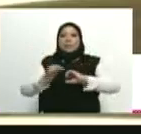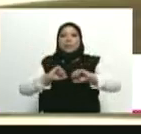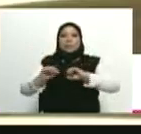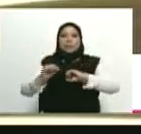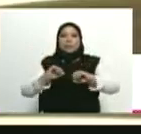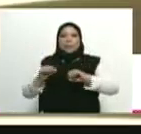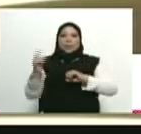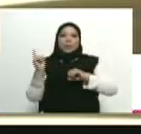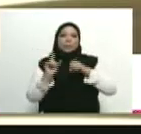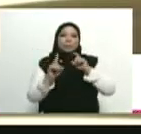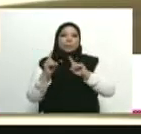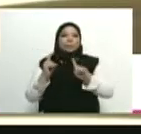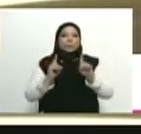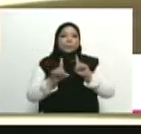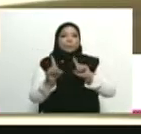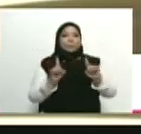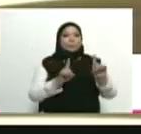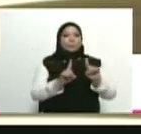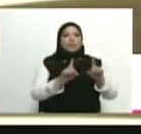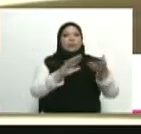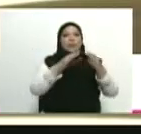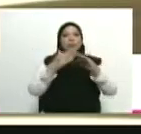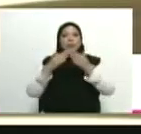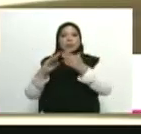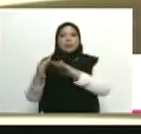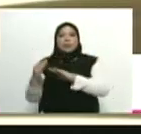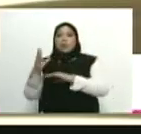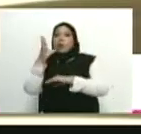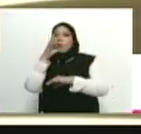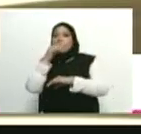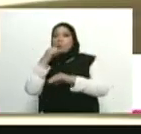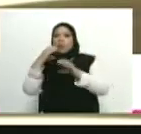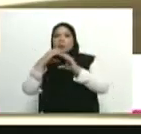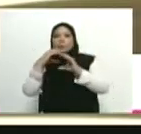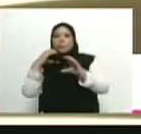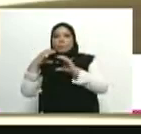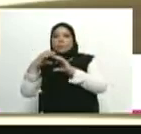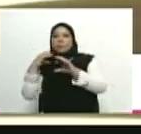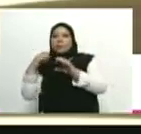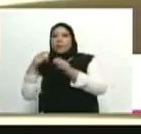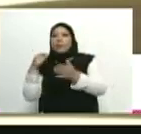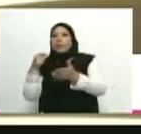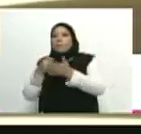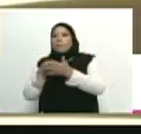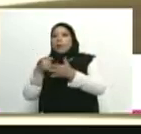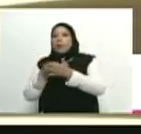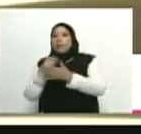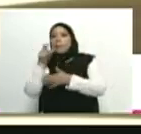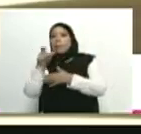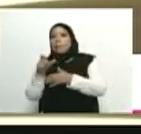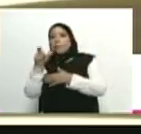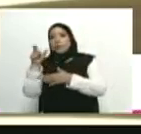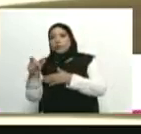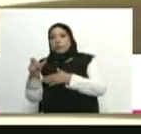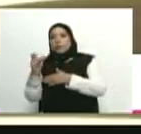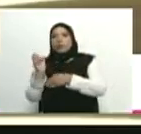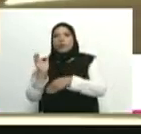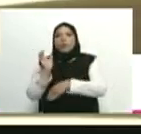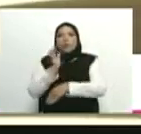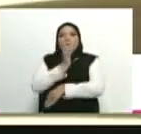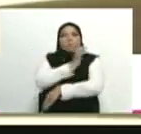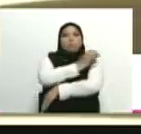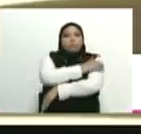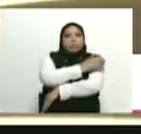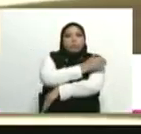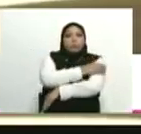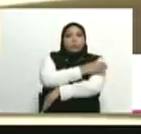movilizaciones locales, sin autobuses, sin pagarle a la gente, como hace alguna que otra loca o